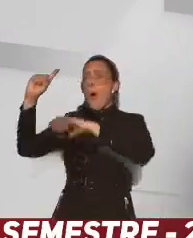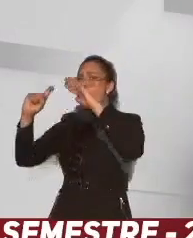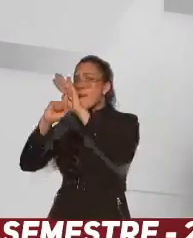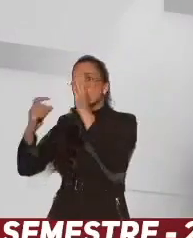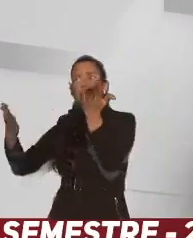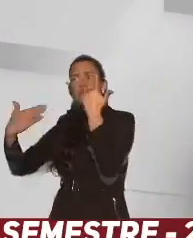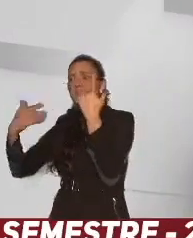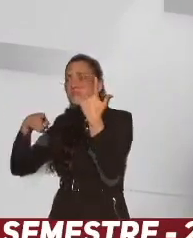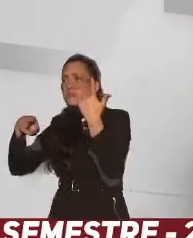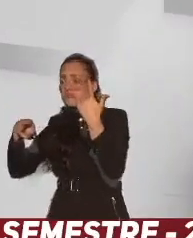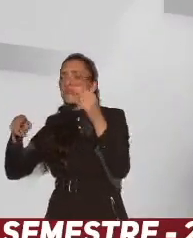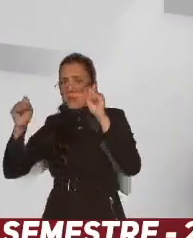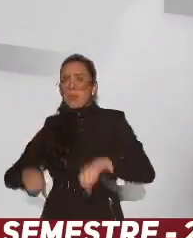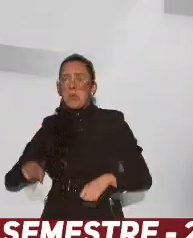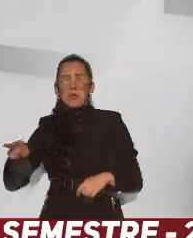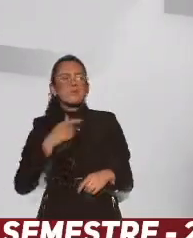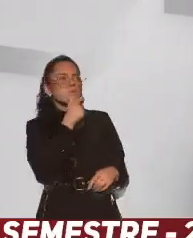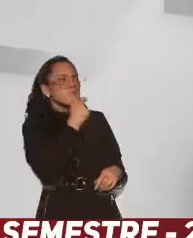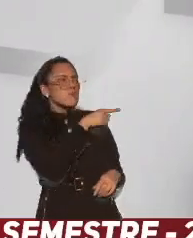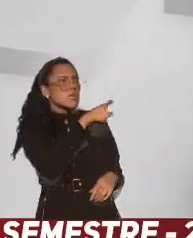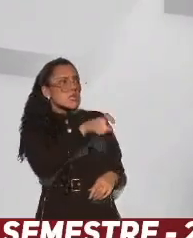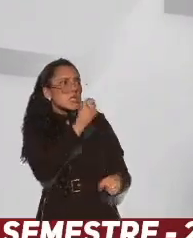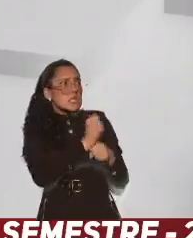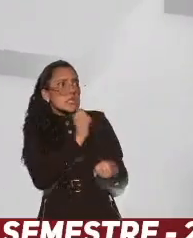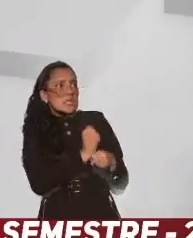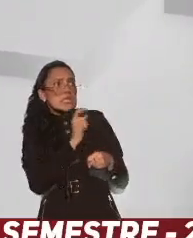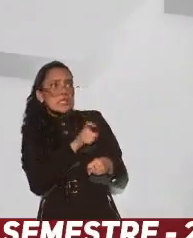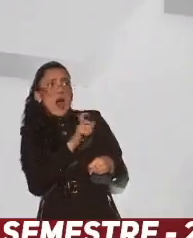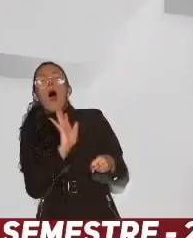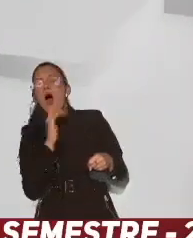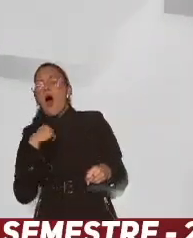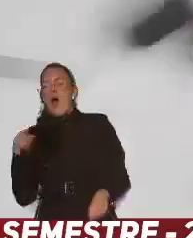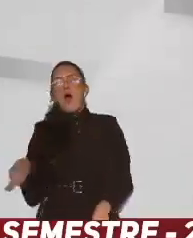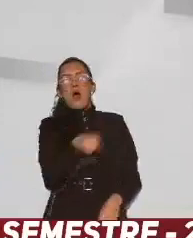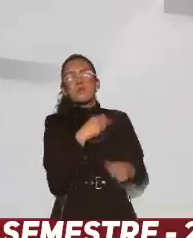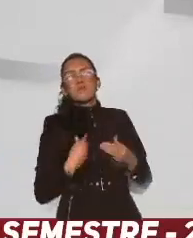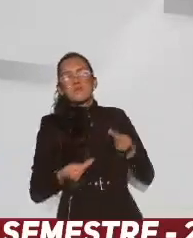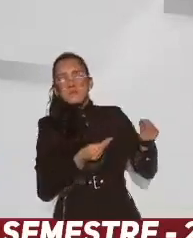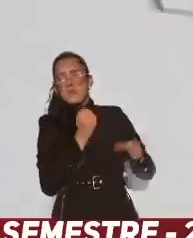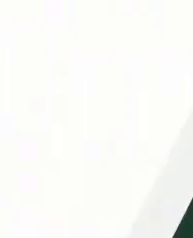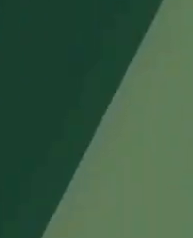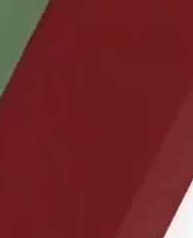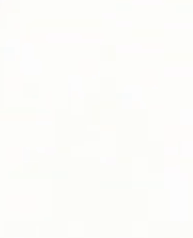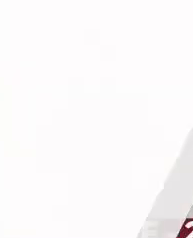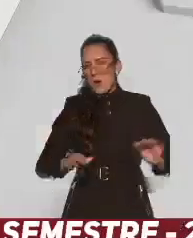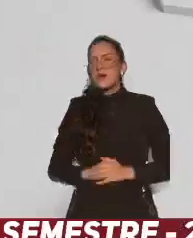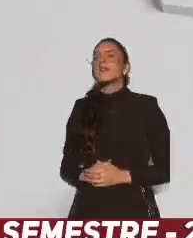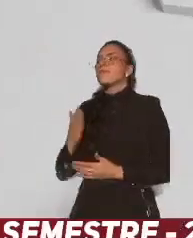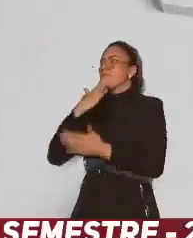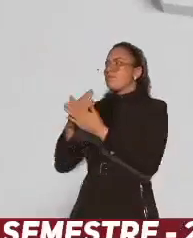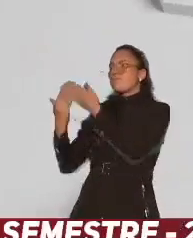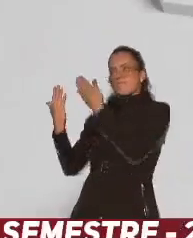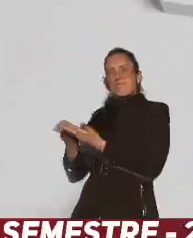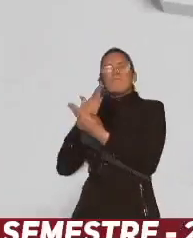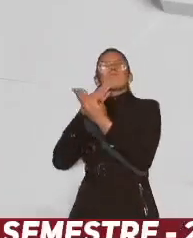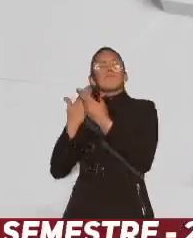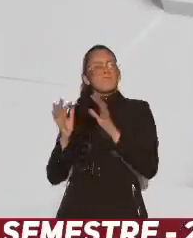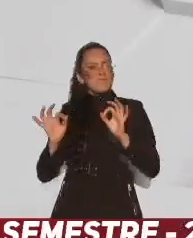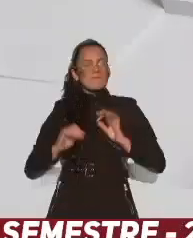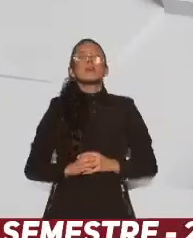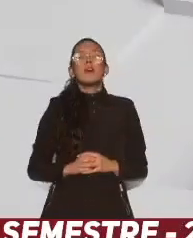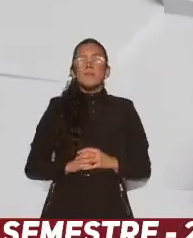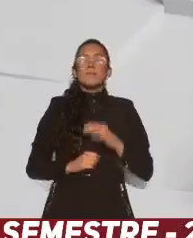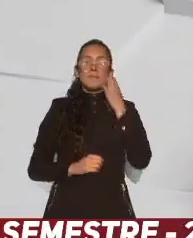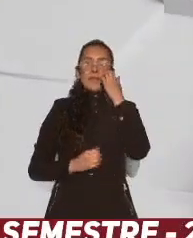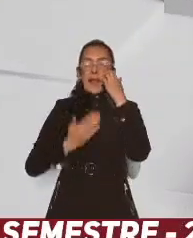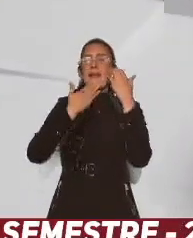empleo de acuerdo a la vacancia que tenga nuestro ejército. Gracias, mi general. Agradecemos también a todos los que hacen presencia en